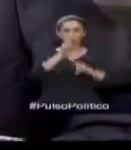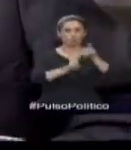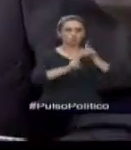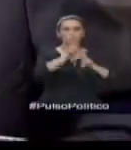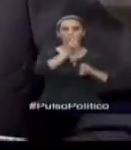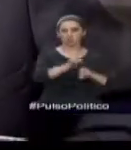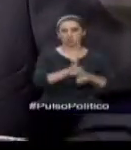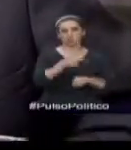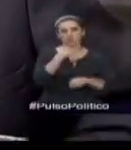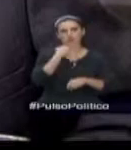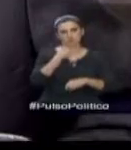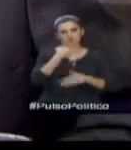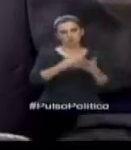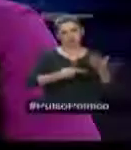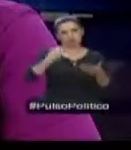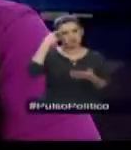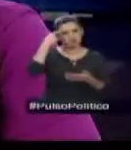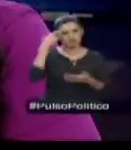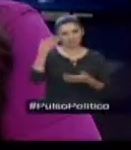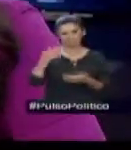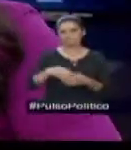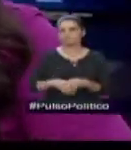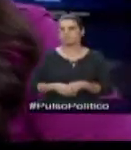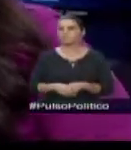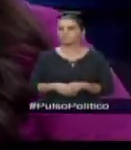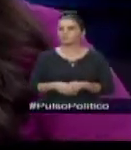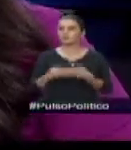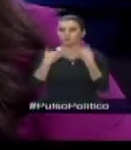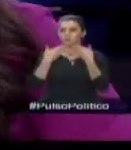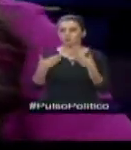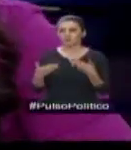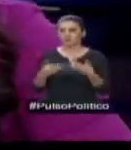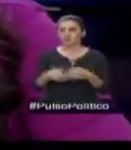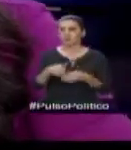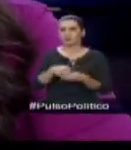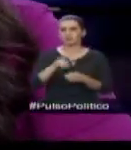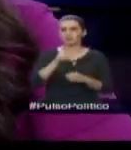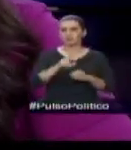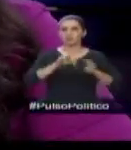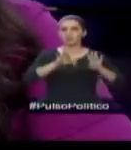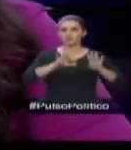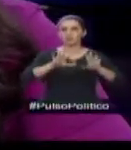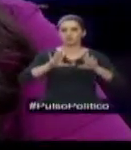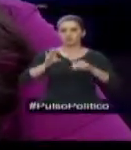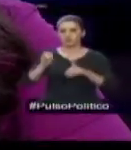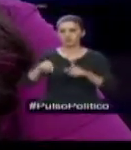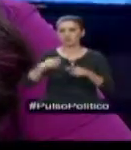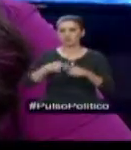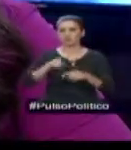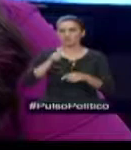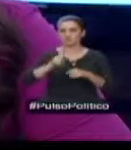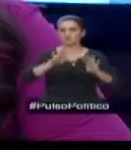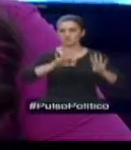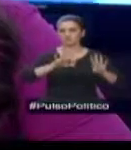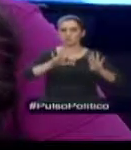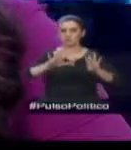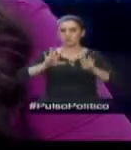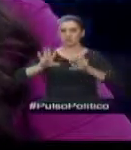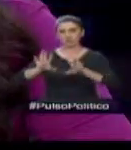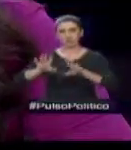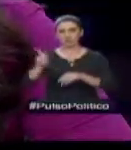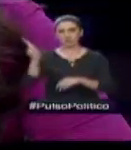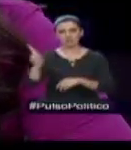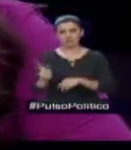la verónica arias minutos 20 bueno entre 1980 y 1998 del